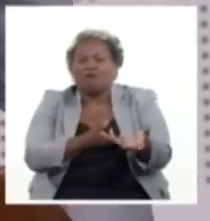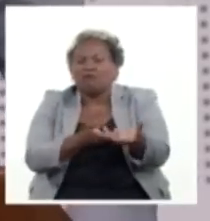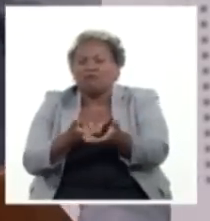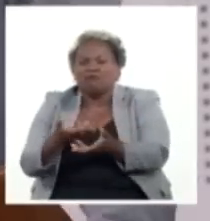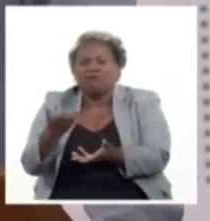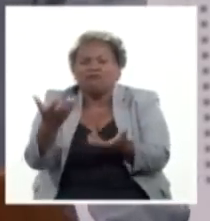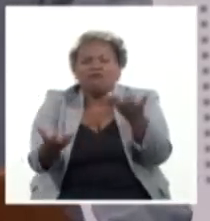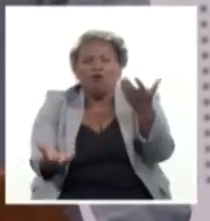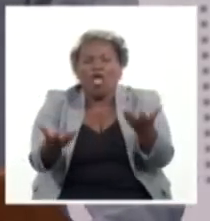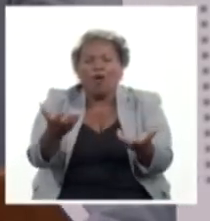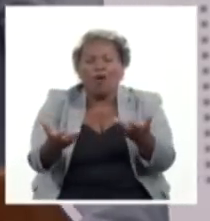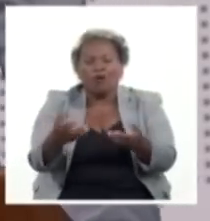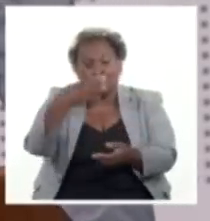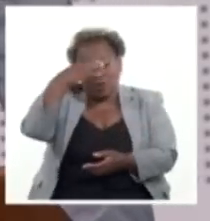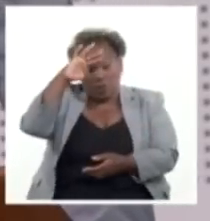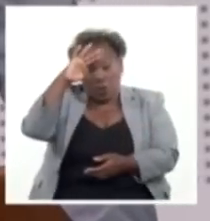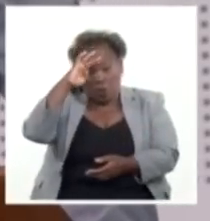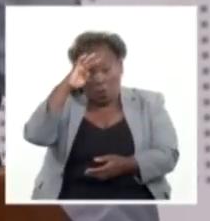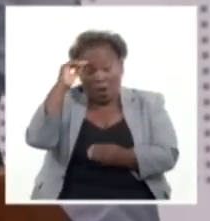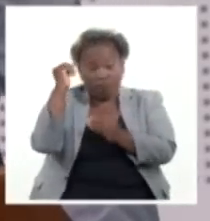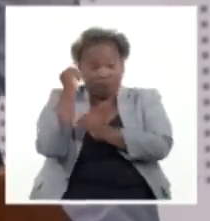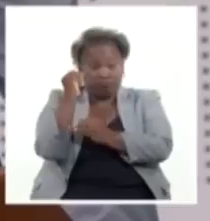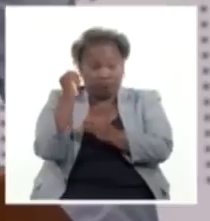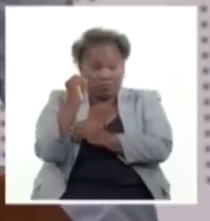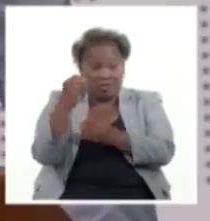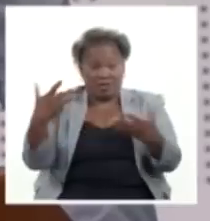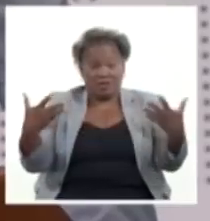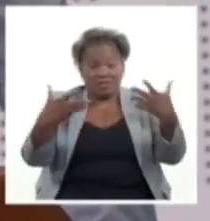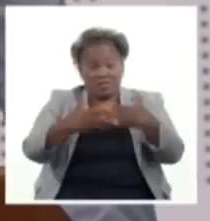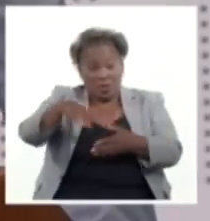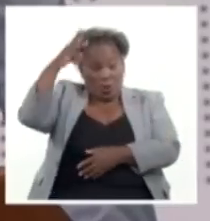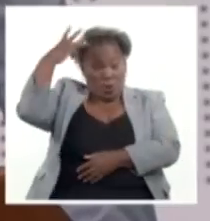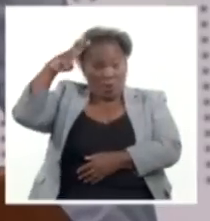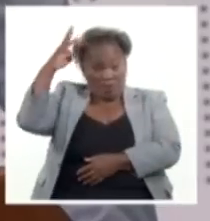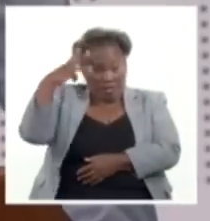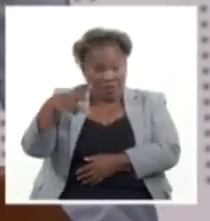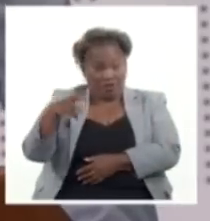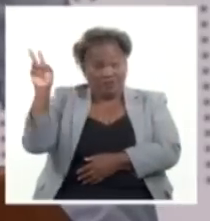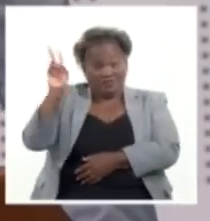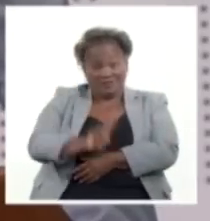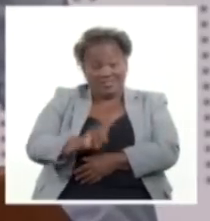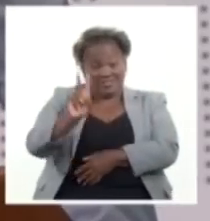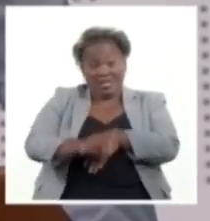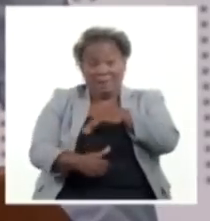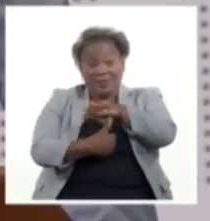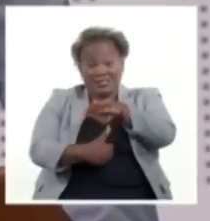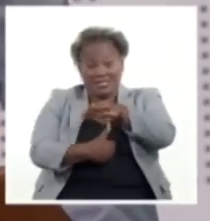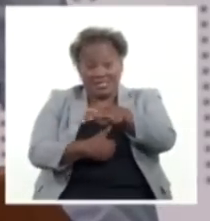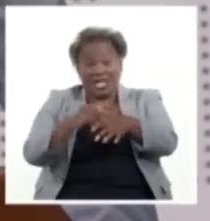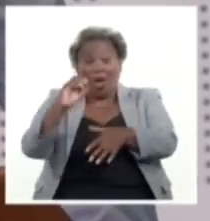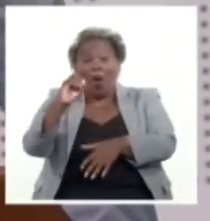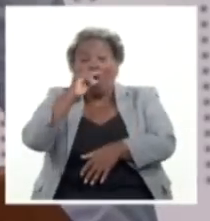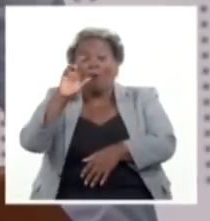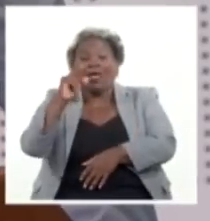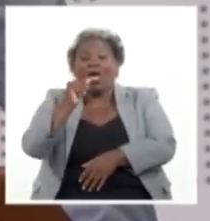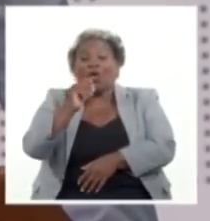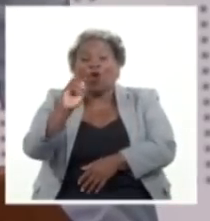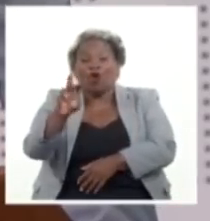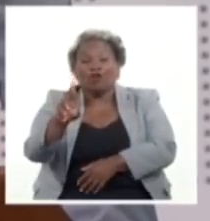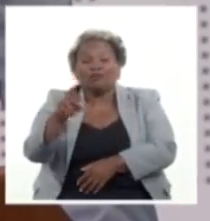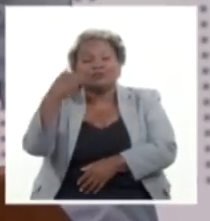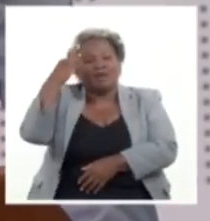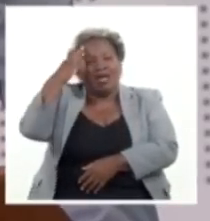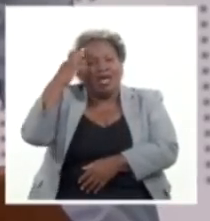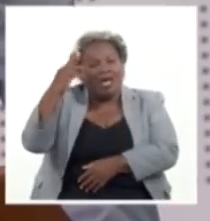las relaciones con México, lo que quedó ratificado con la visita de su presidente al país. Aprovecho para agradecer